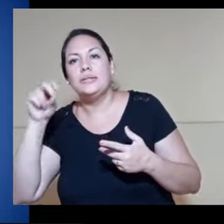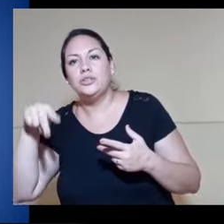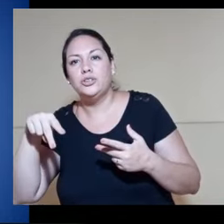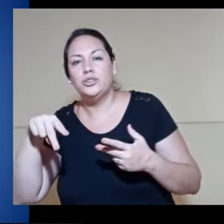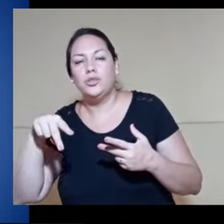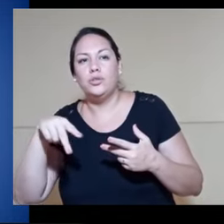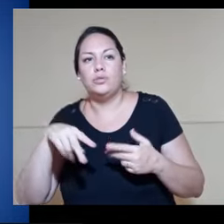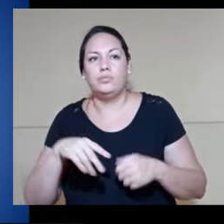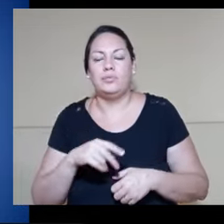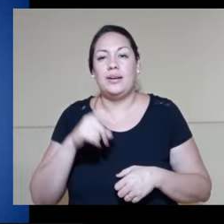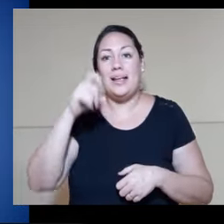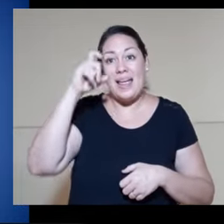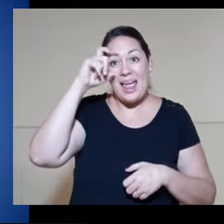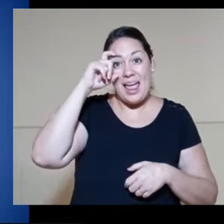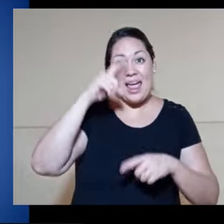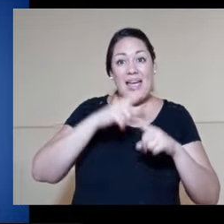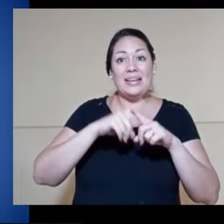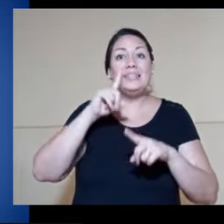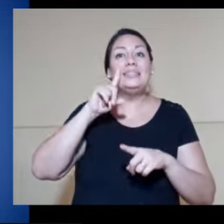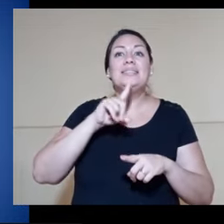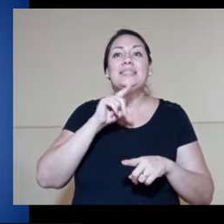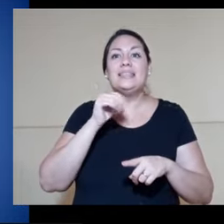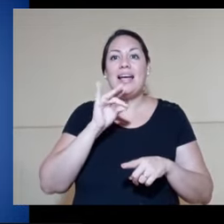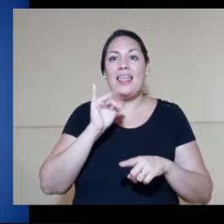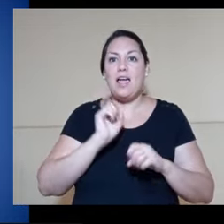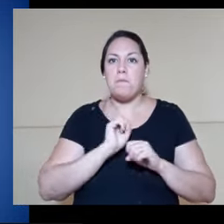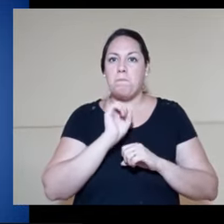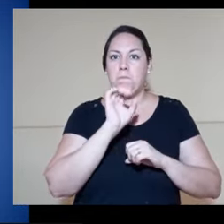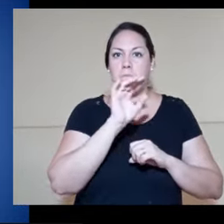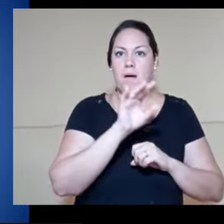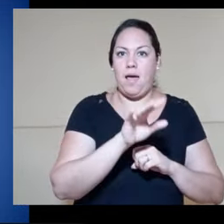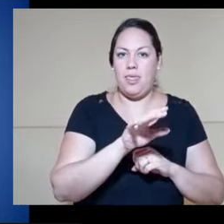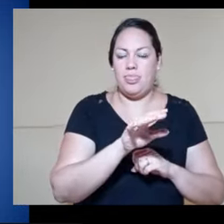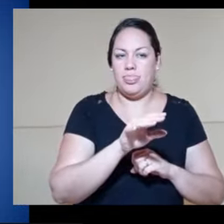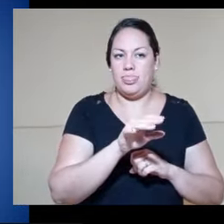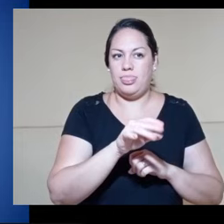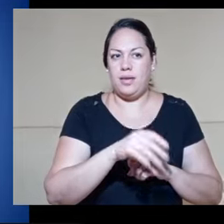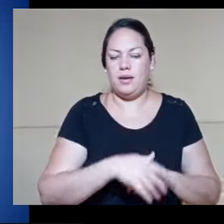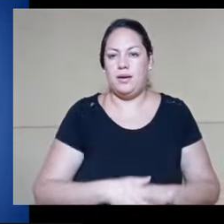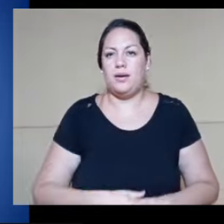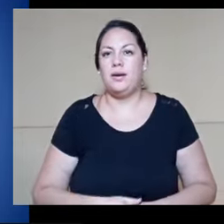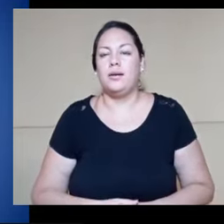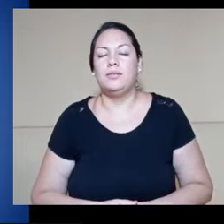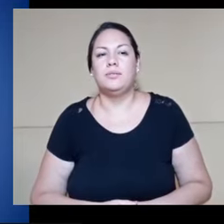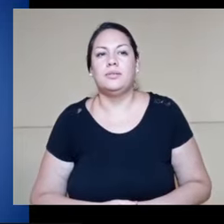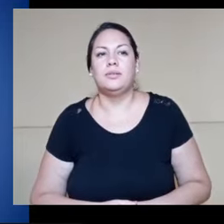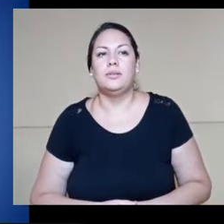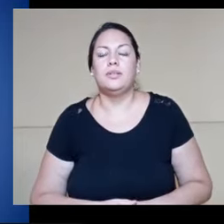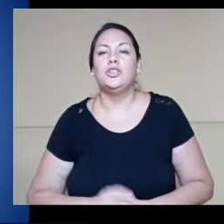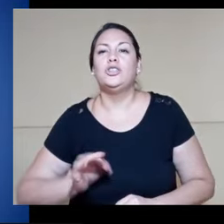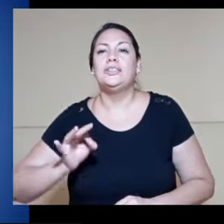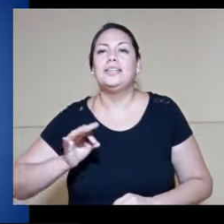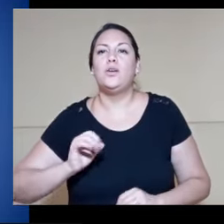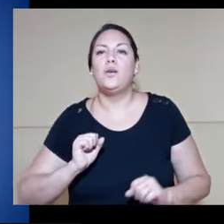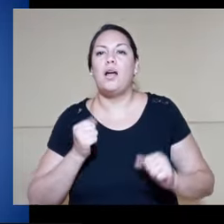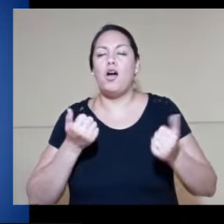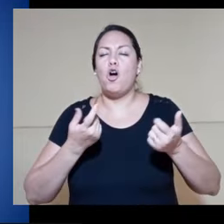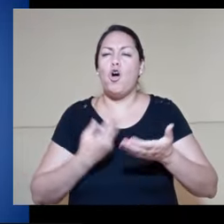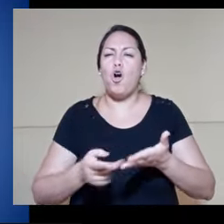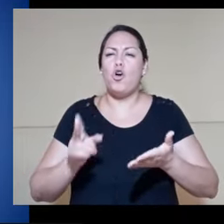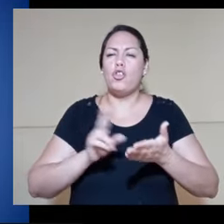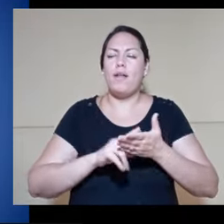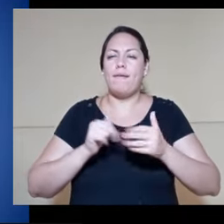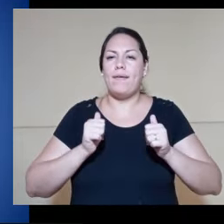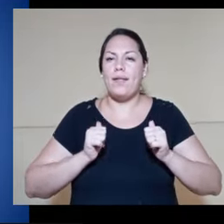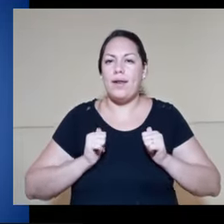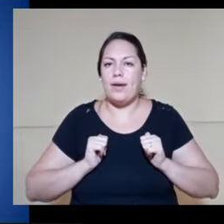célula llena de sodio, excitada, conduciendo. Repolarización es el fenómeno que lleva a la célula